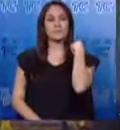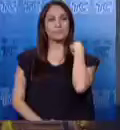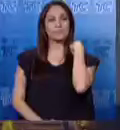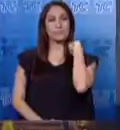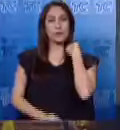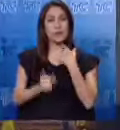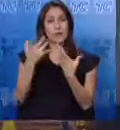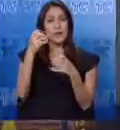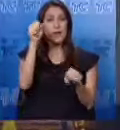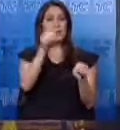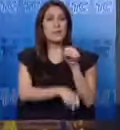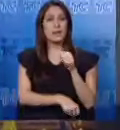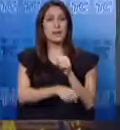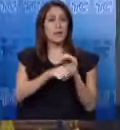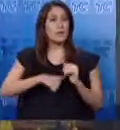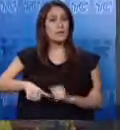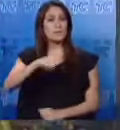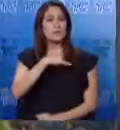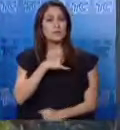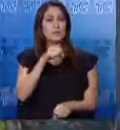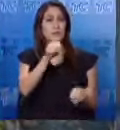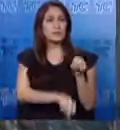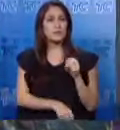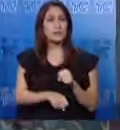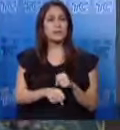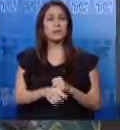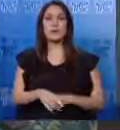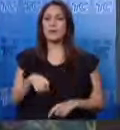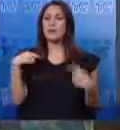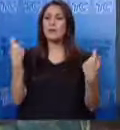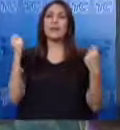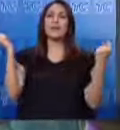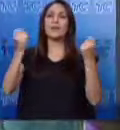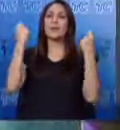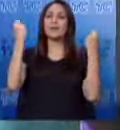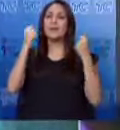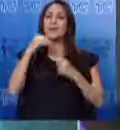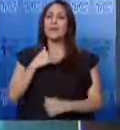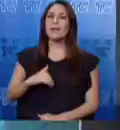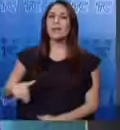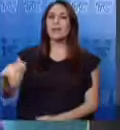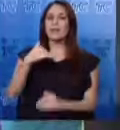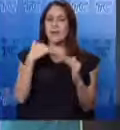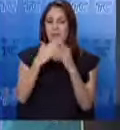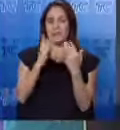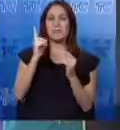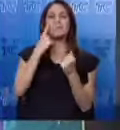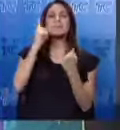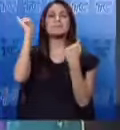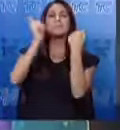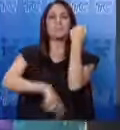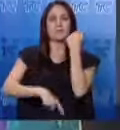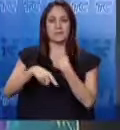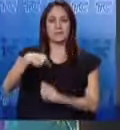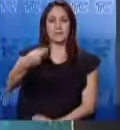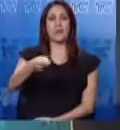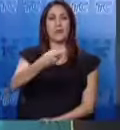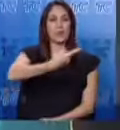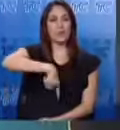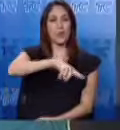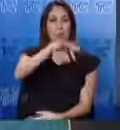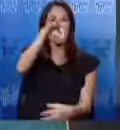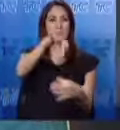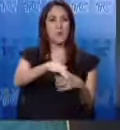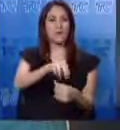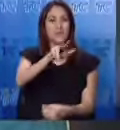Quieren dañar el proceso democrático, la fiesta democrática, la paliza que les va a pegar el pueblo